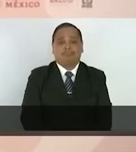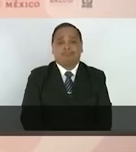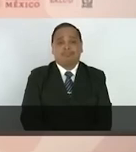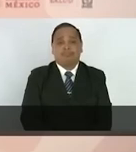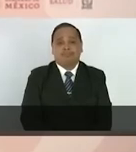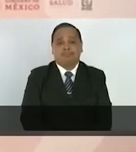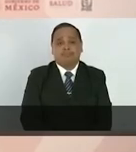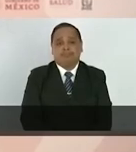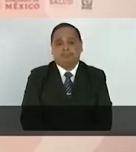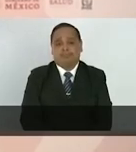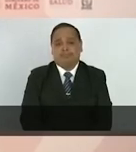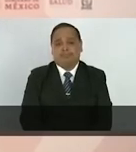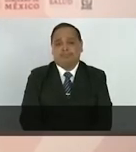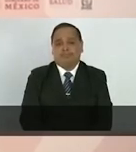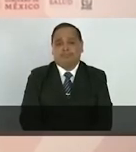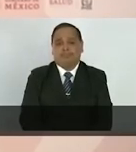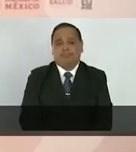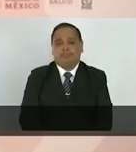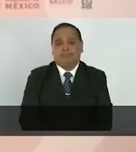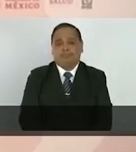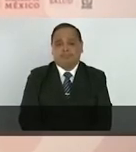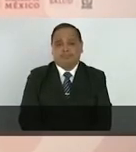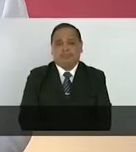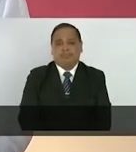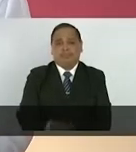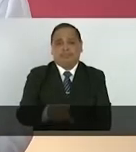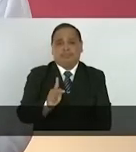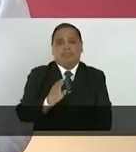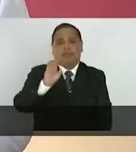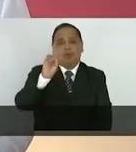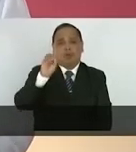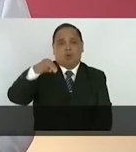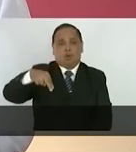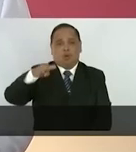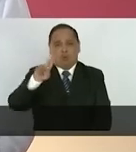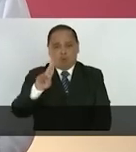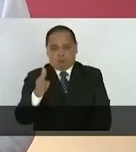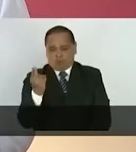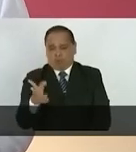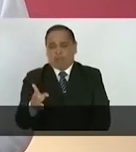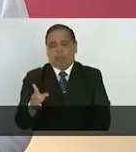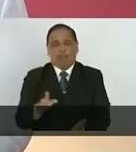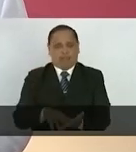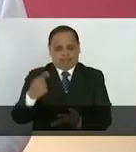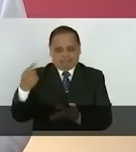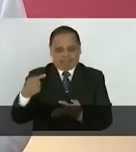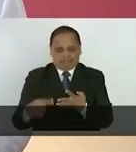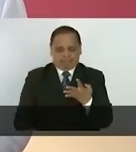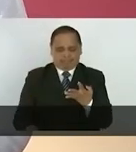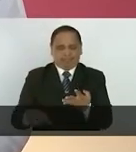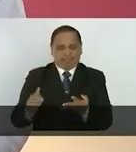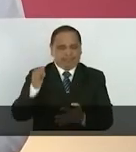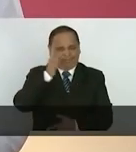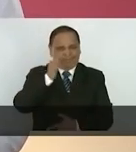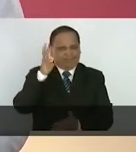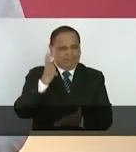al principio con Lenín Moreno y seguidamente con Lasso. Ahí están Patiño, está